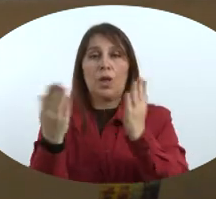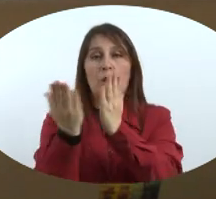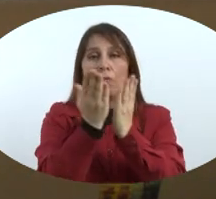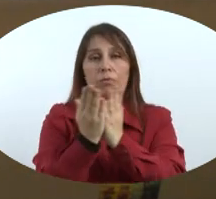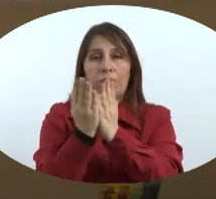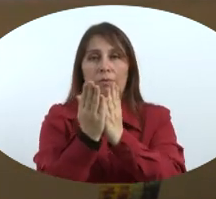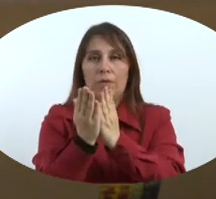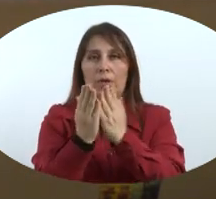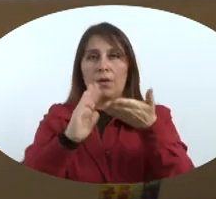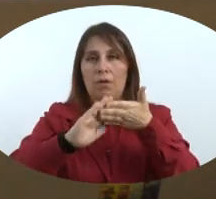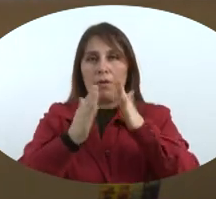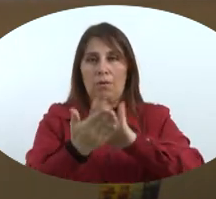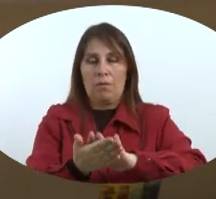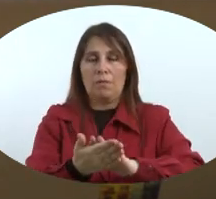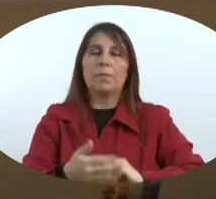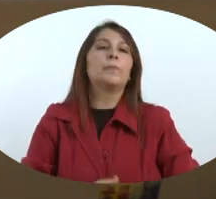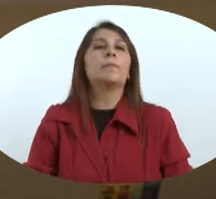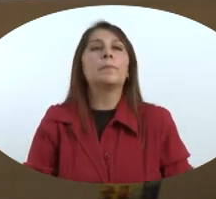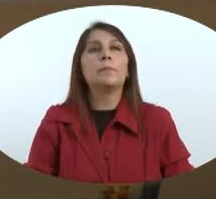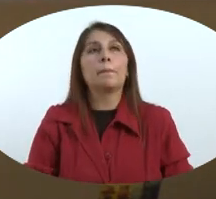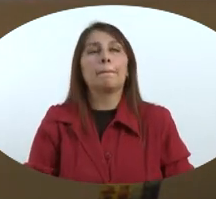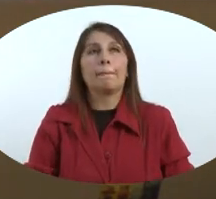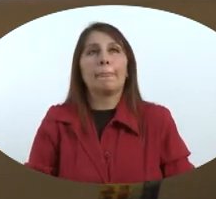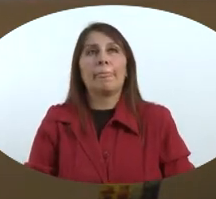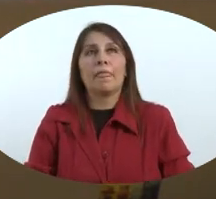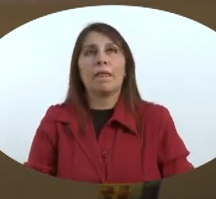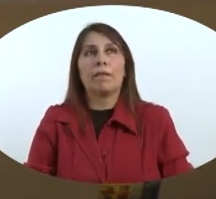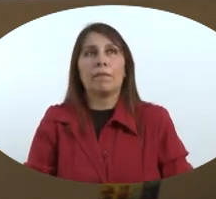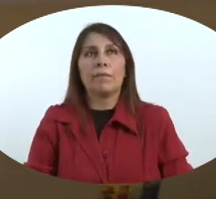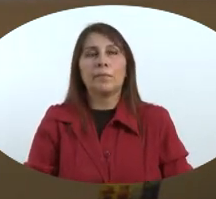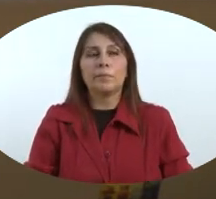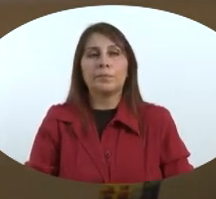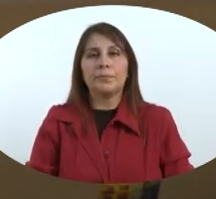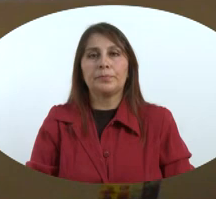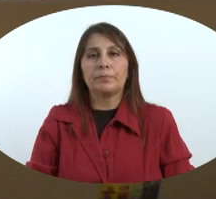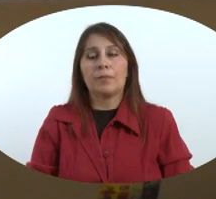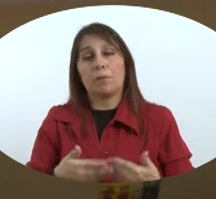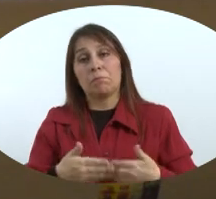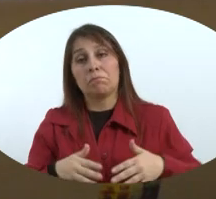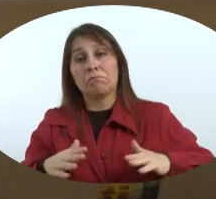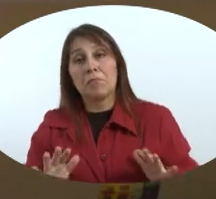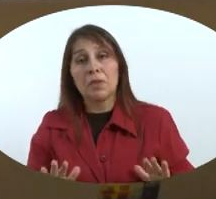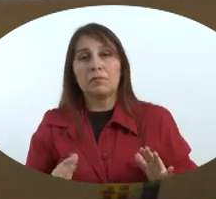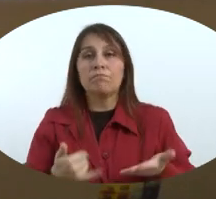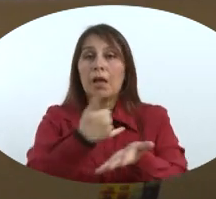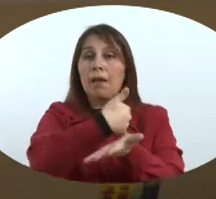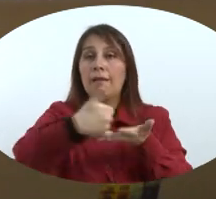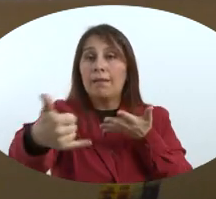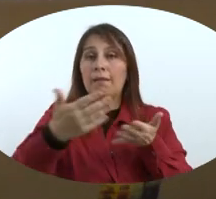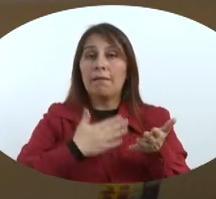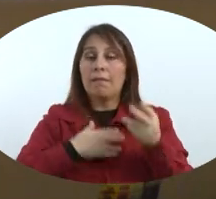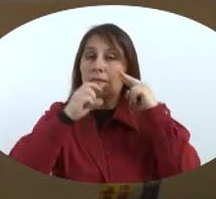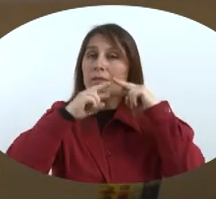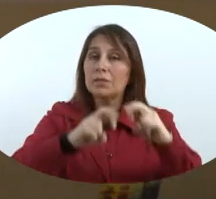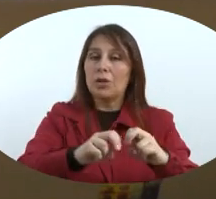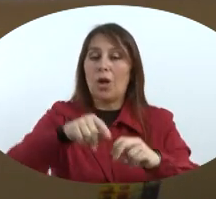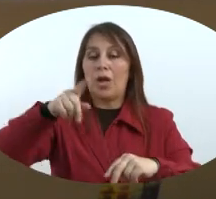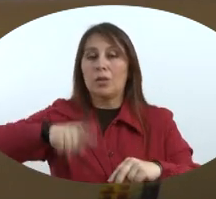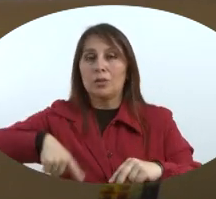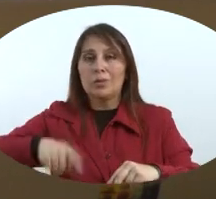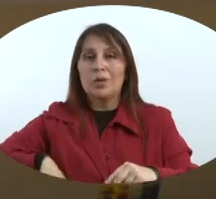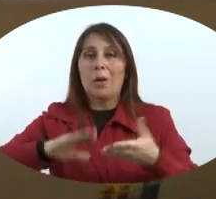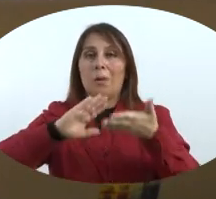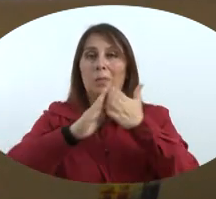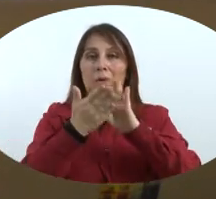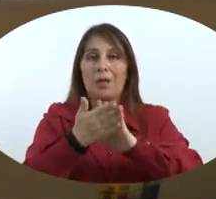comunitario y pues mi línea de investigación es la escuela